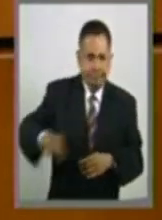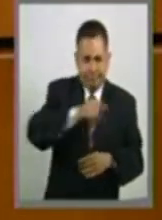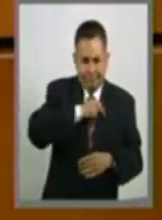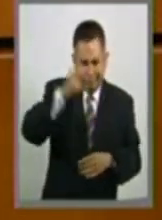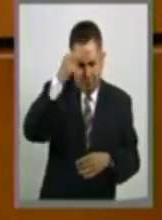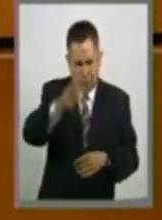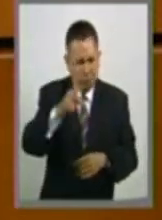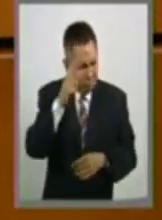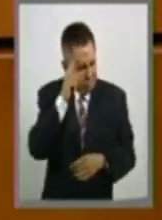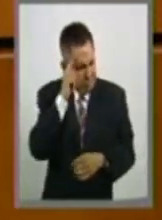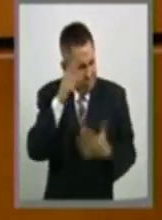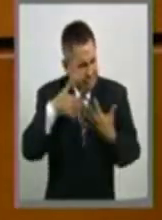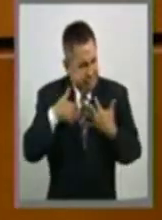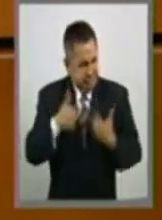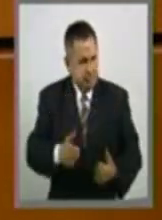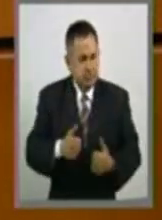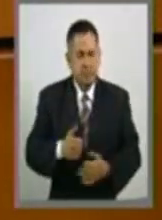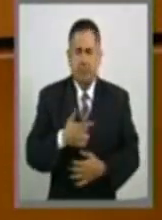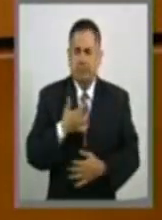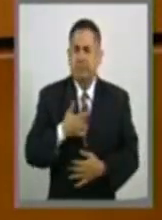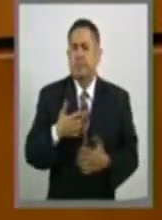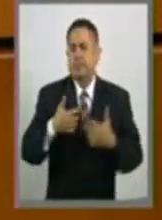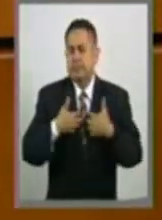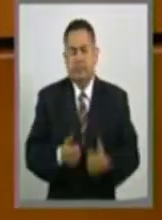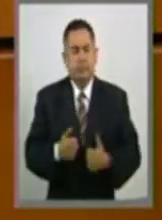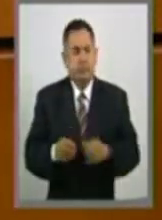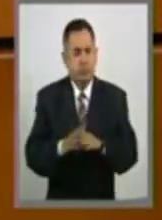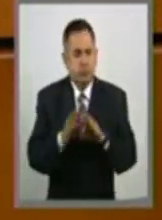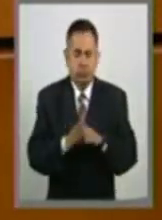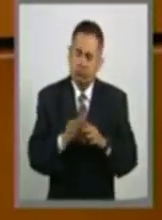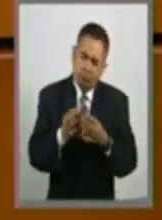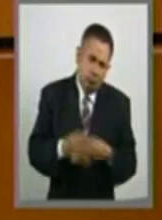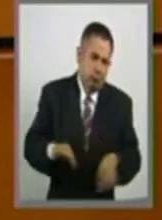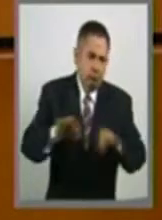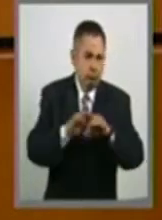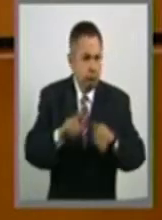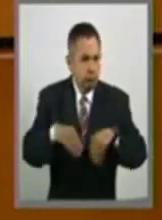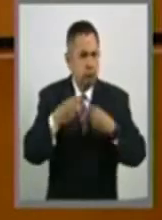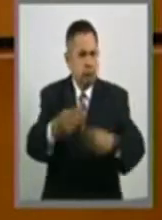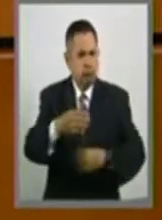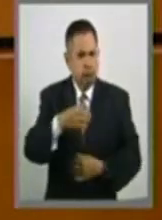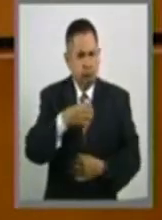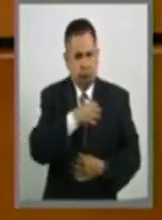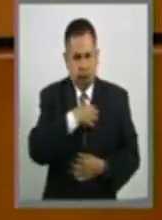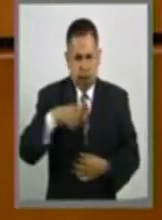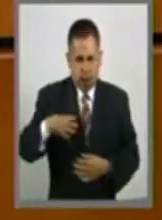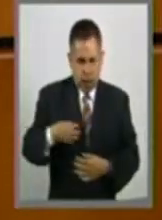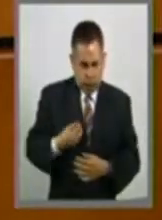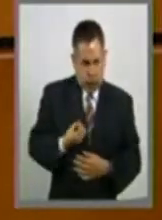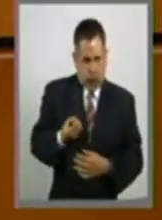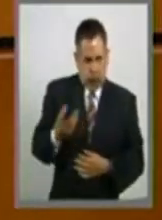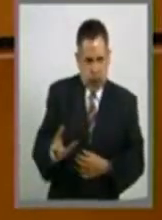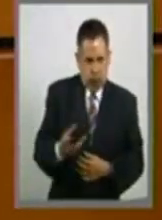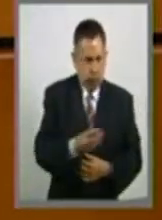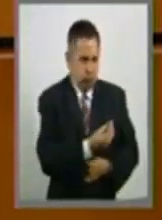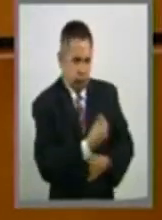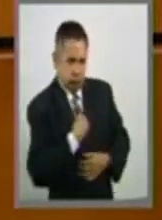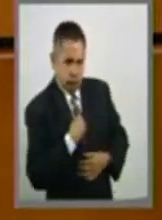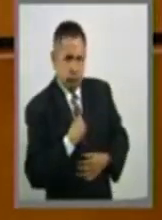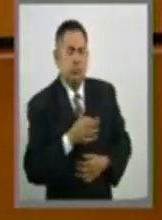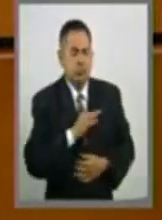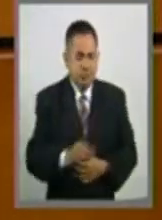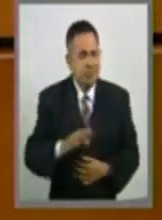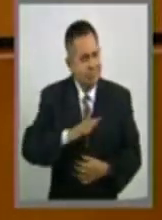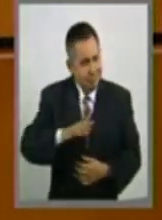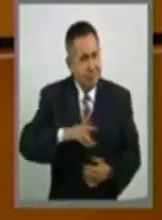personas conscientes en su mayoría de la importancia de donar órganos para ser trasplantados y con ello